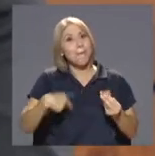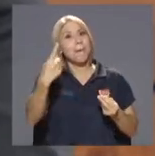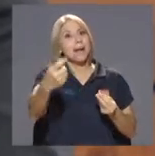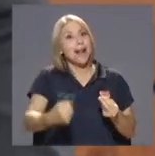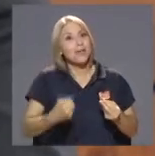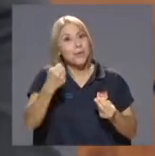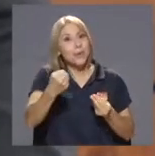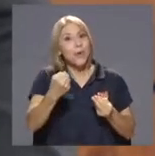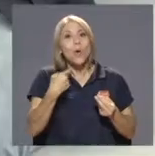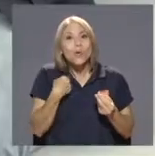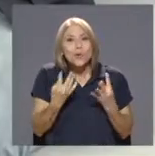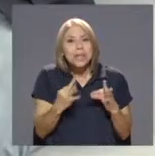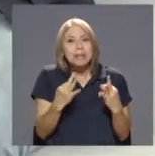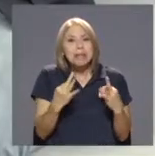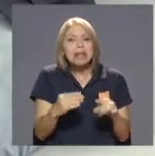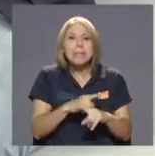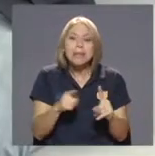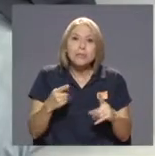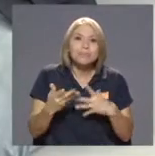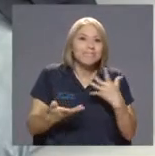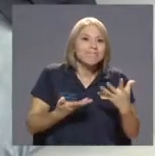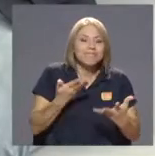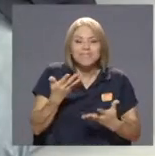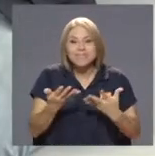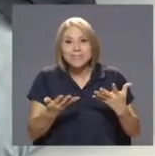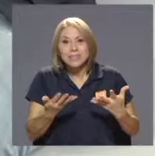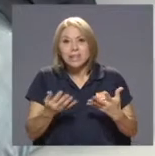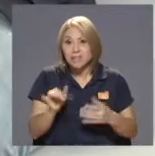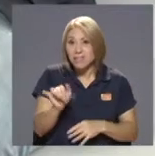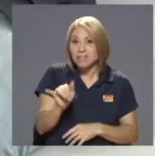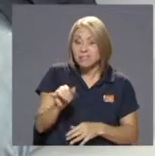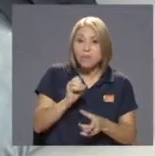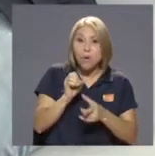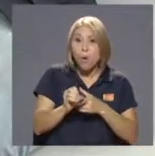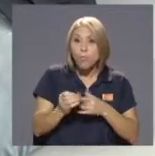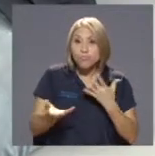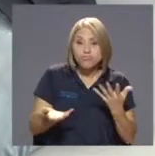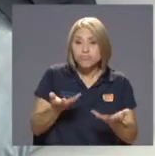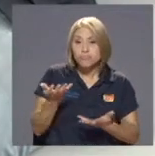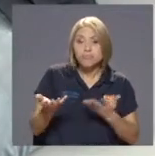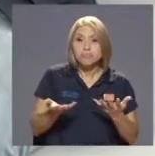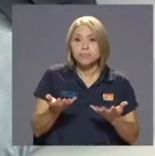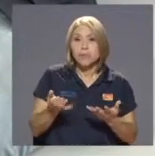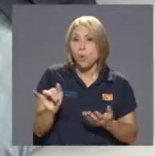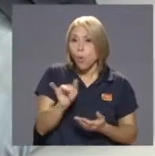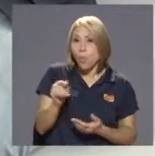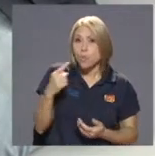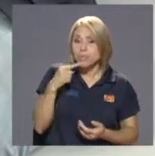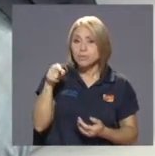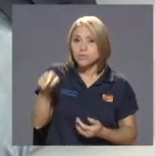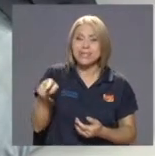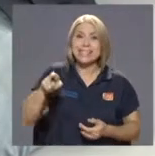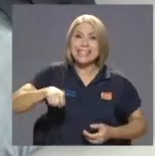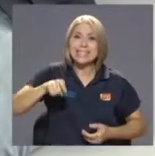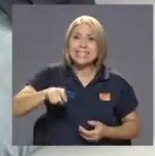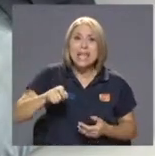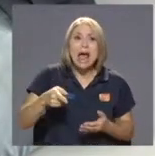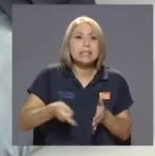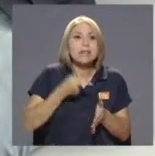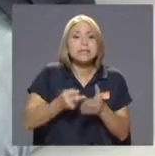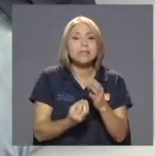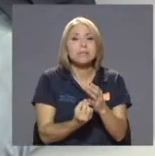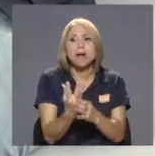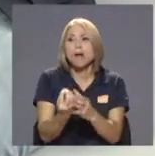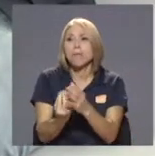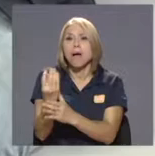ruta. ¿Es así o más bien es como usted me lo plantea en el marco de esas necesidades muy emergentes? Y si hay